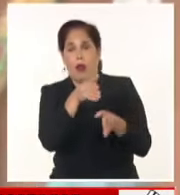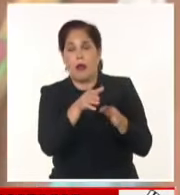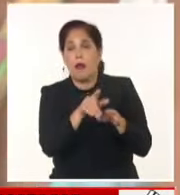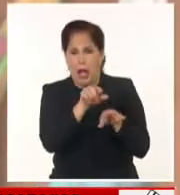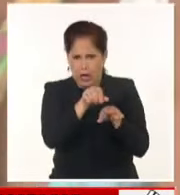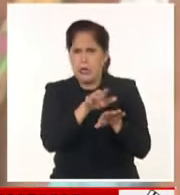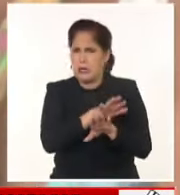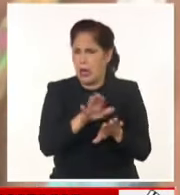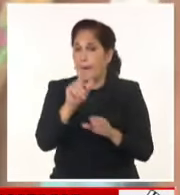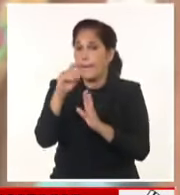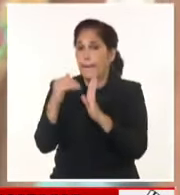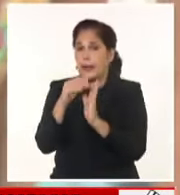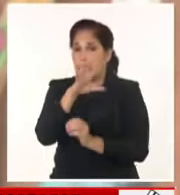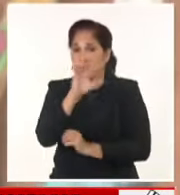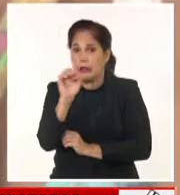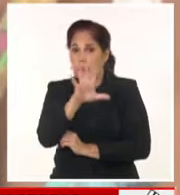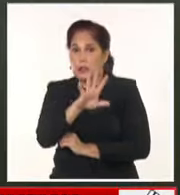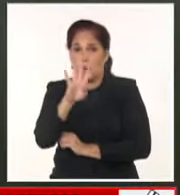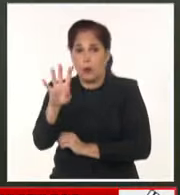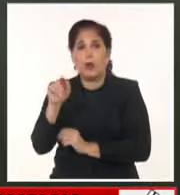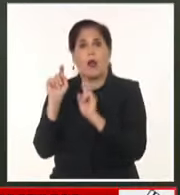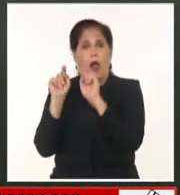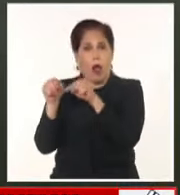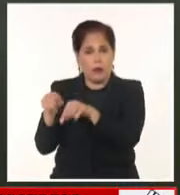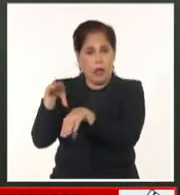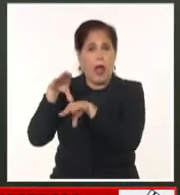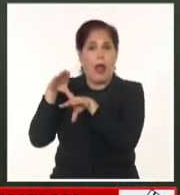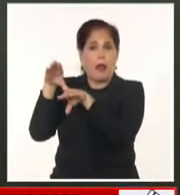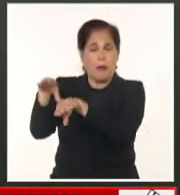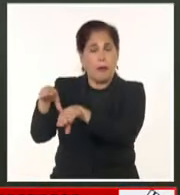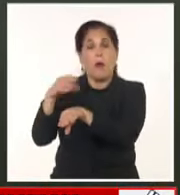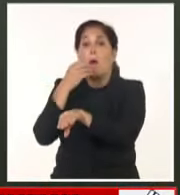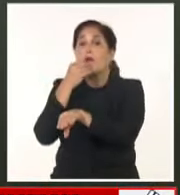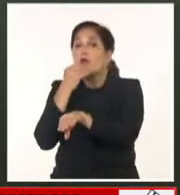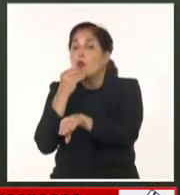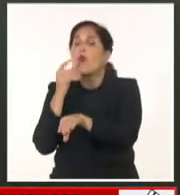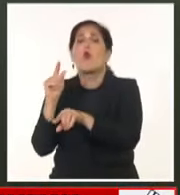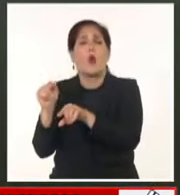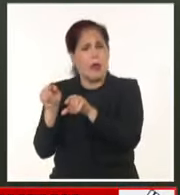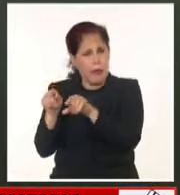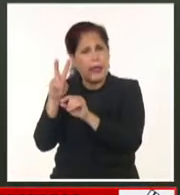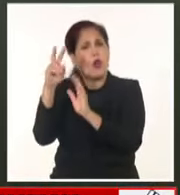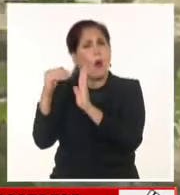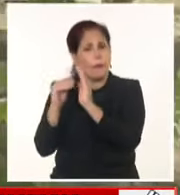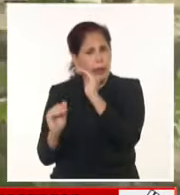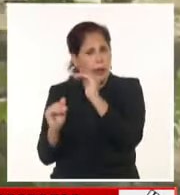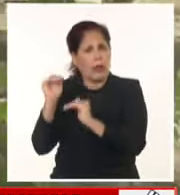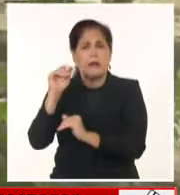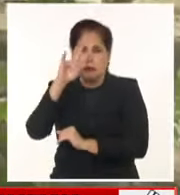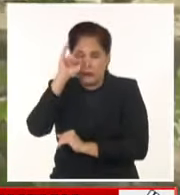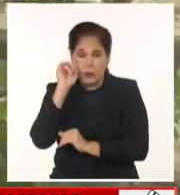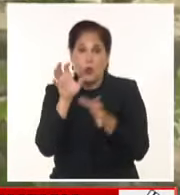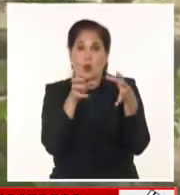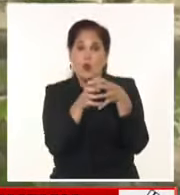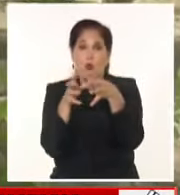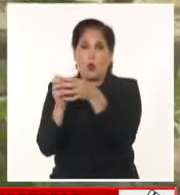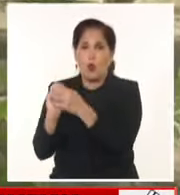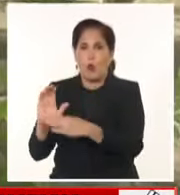resguardadas 1,554 y tienen posibilidades de superar las 2,000. A partir de los diferentes grupos, tomamos